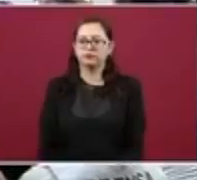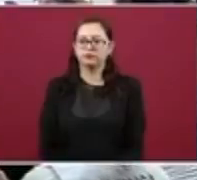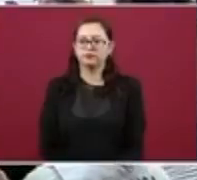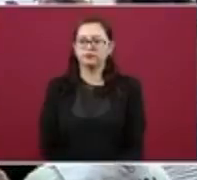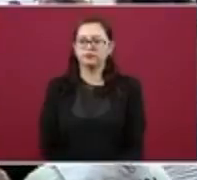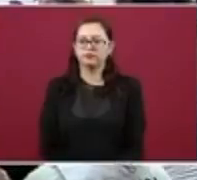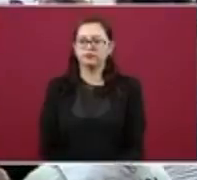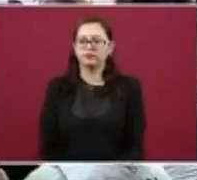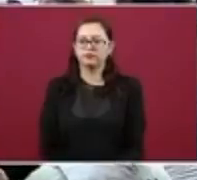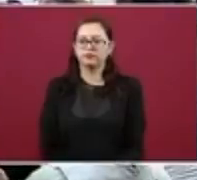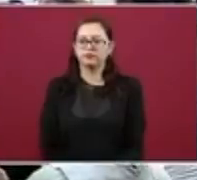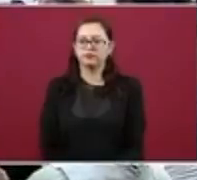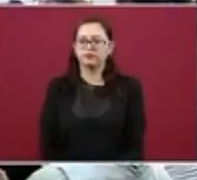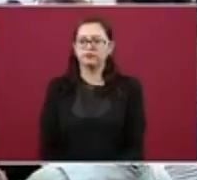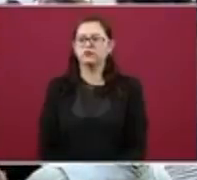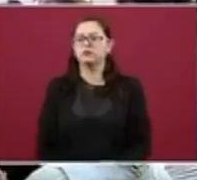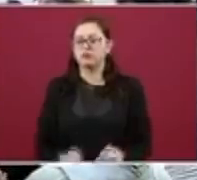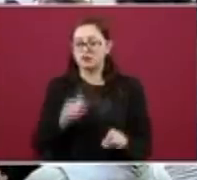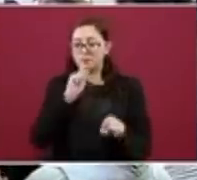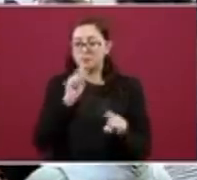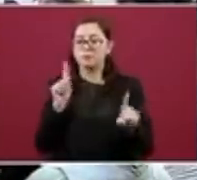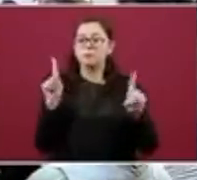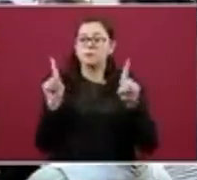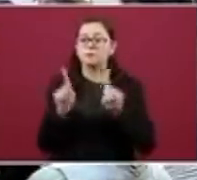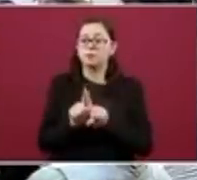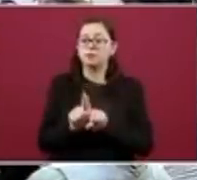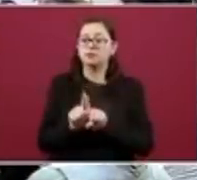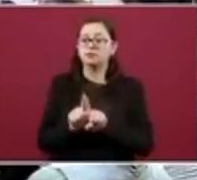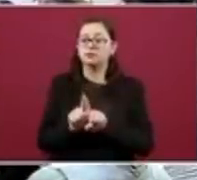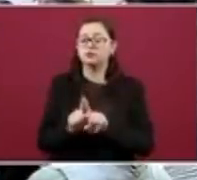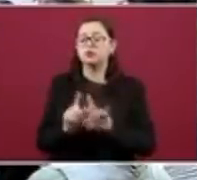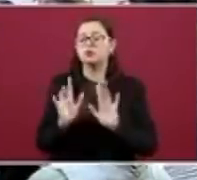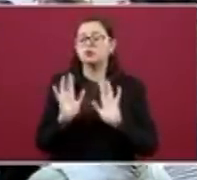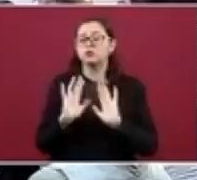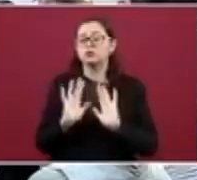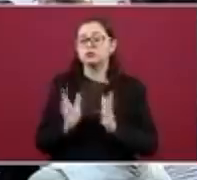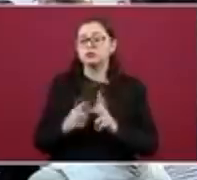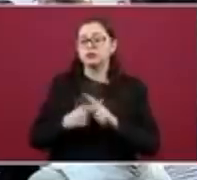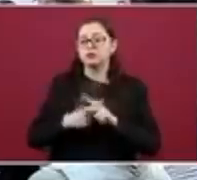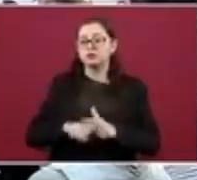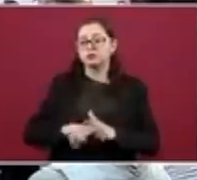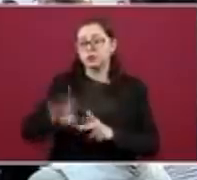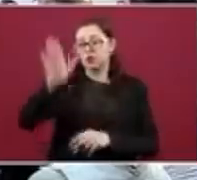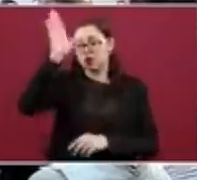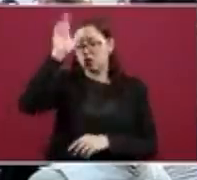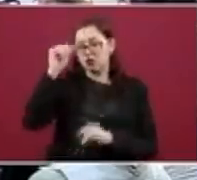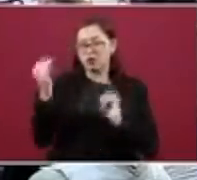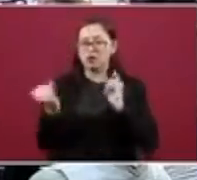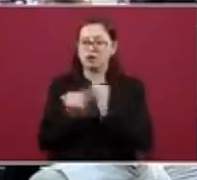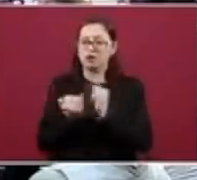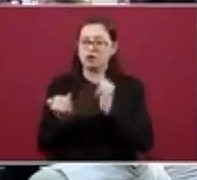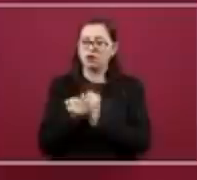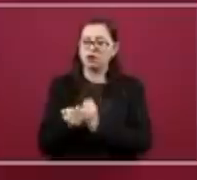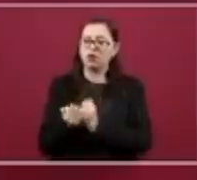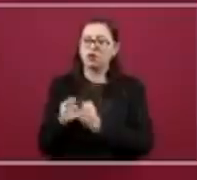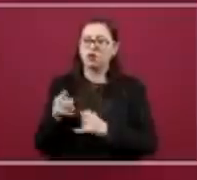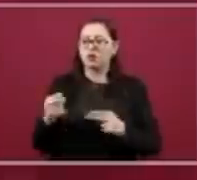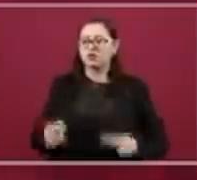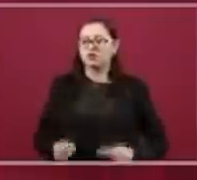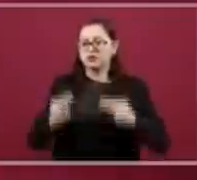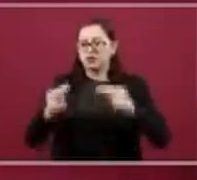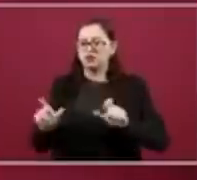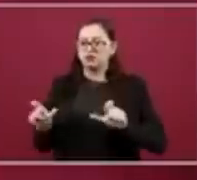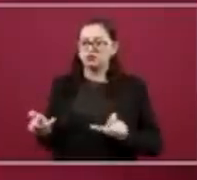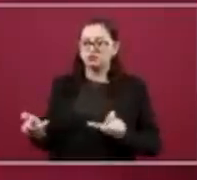Con respecto a eso, también se está llegando a un acuerdo con aduanas, tanto marítimas